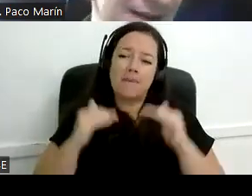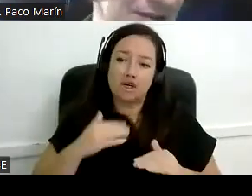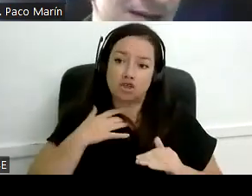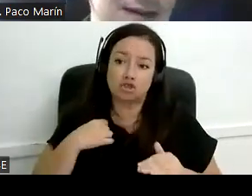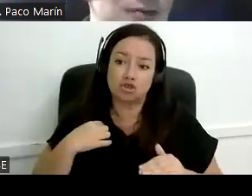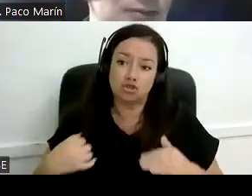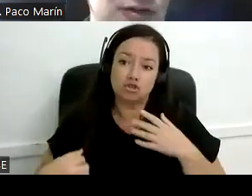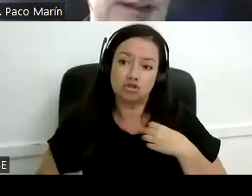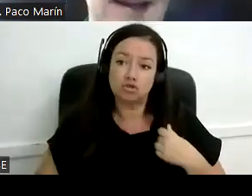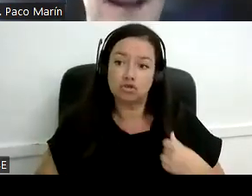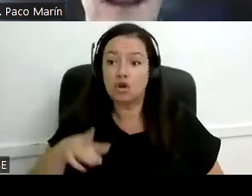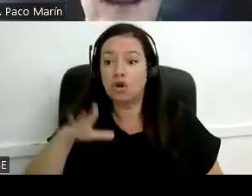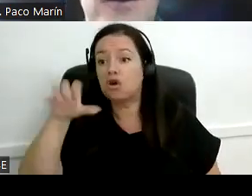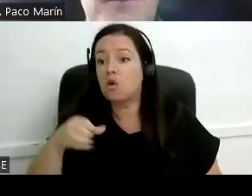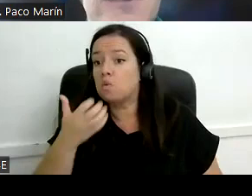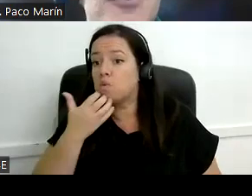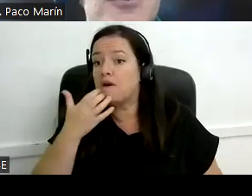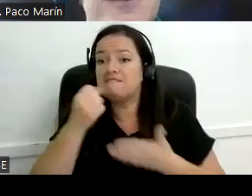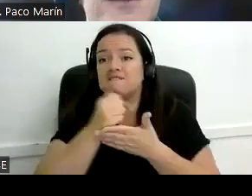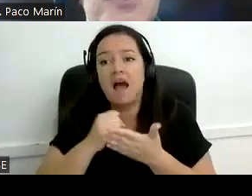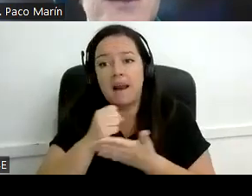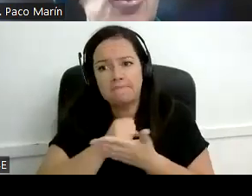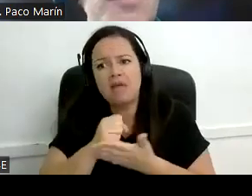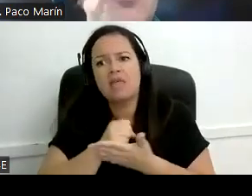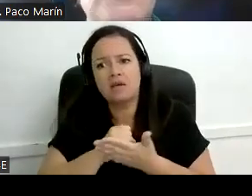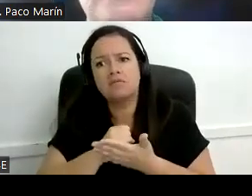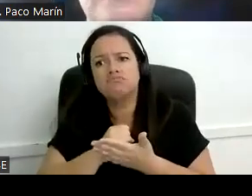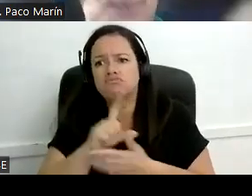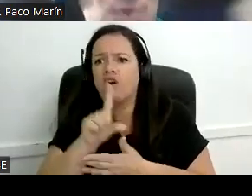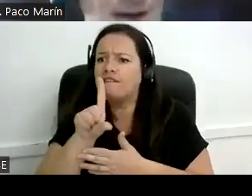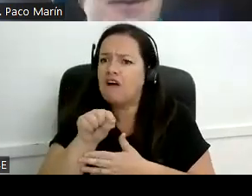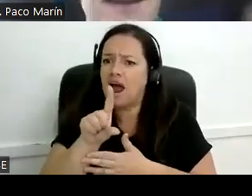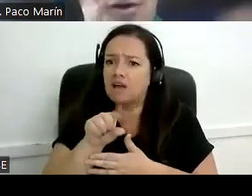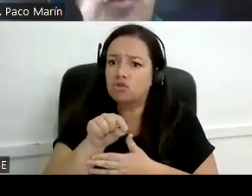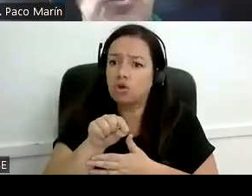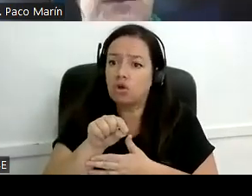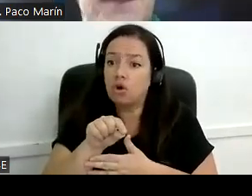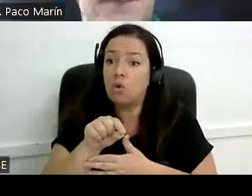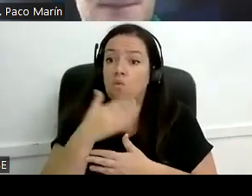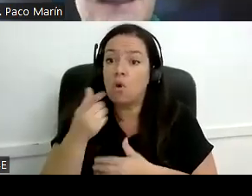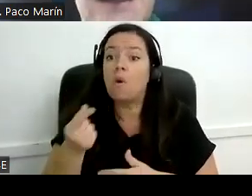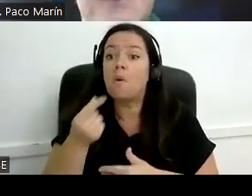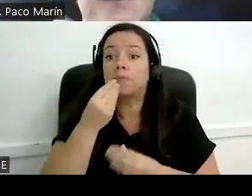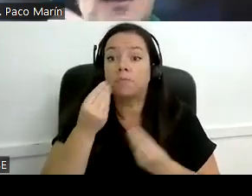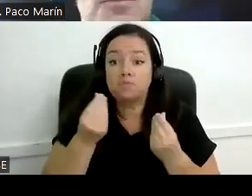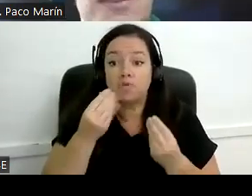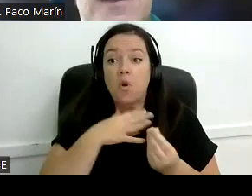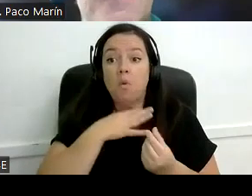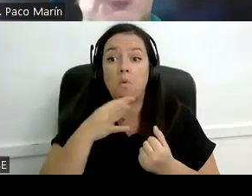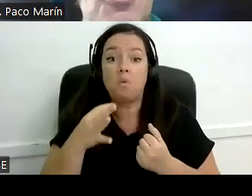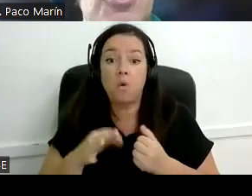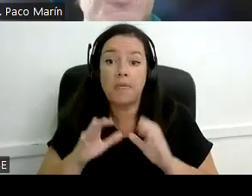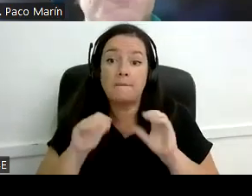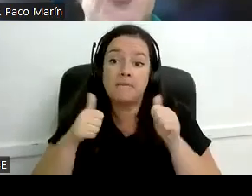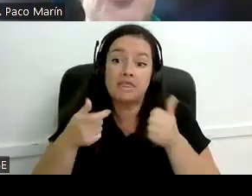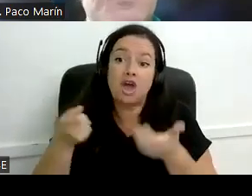que lo podéis encontrar en la farmacia, es bastante económico. Probablemente con eso le permita comenzar